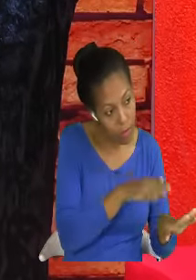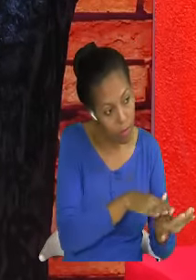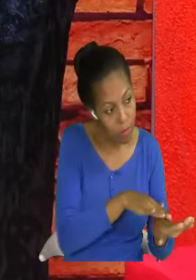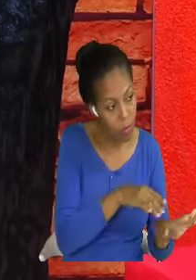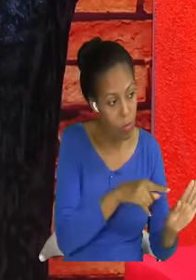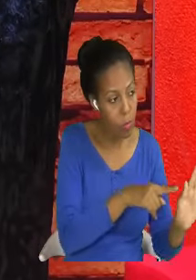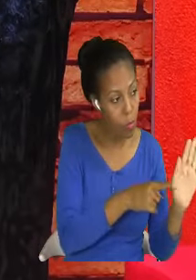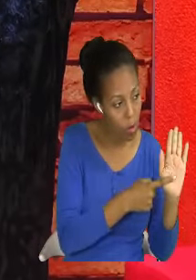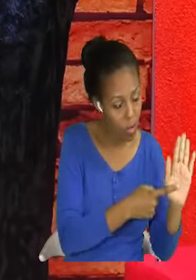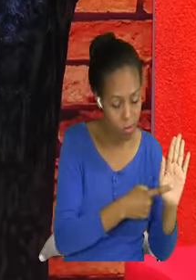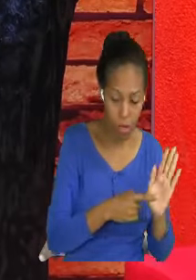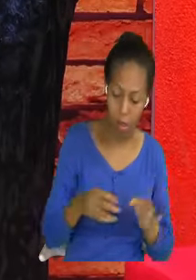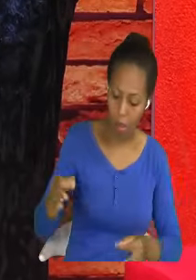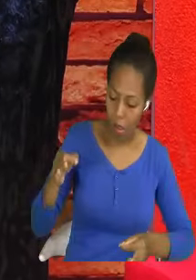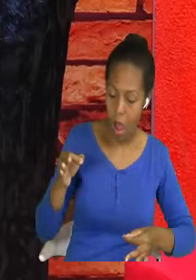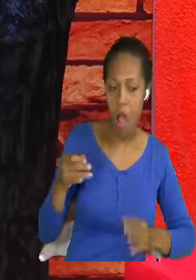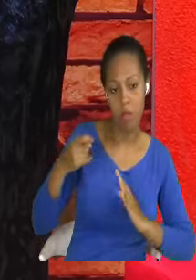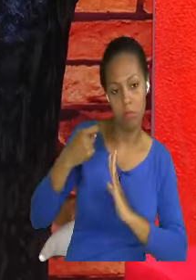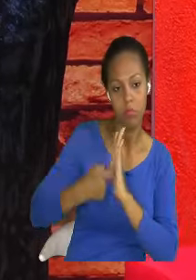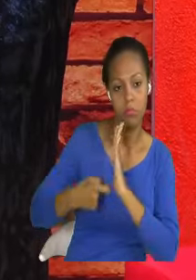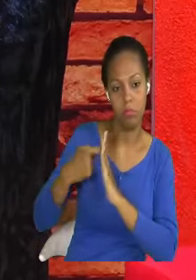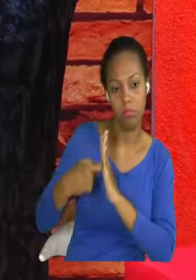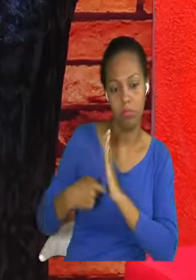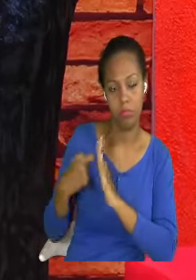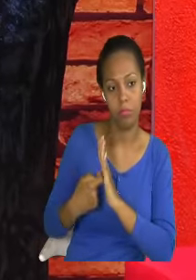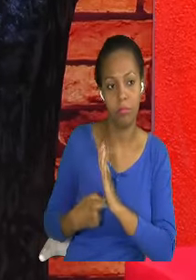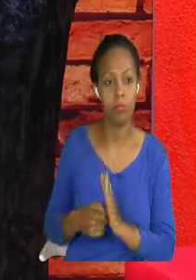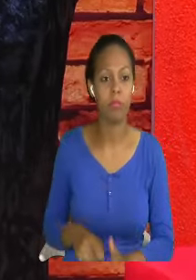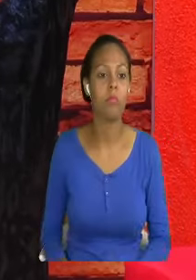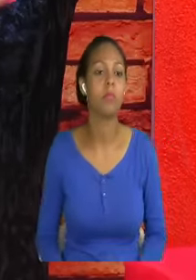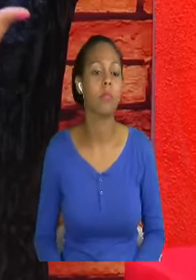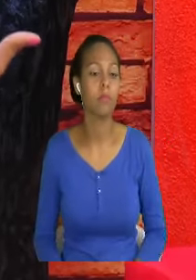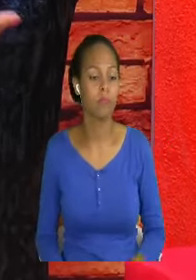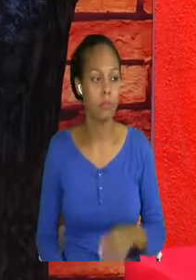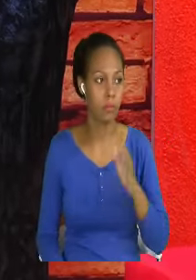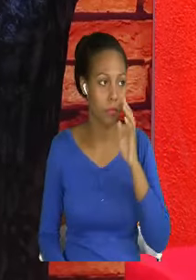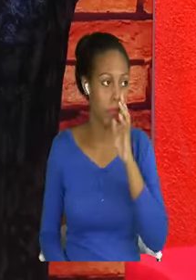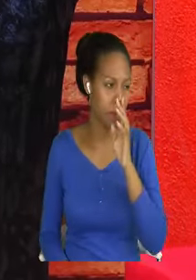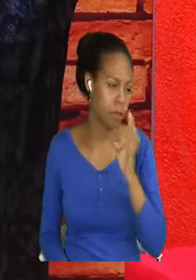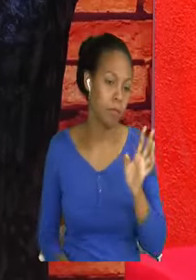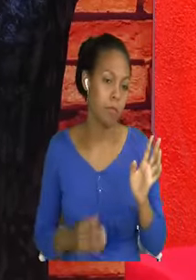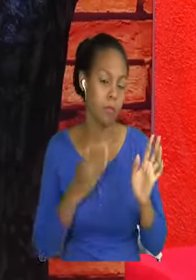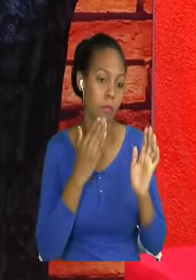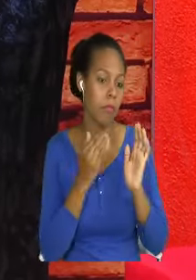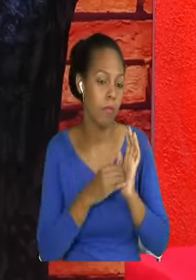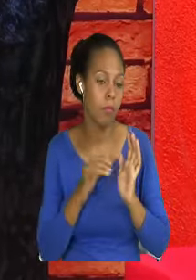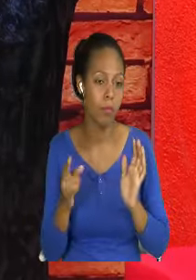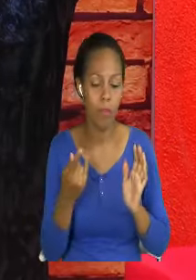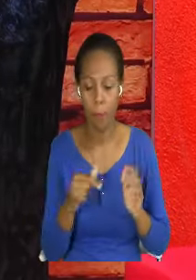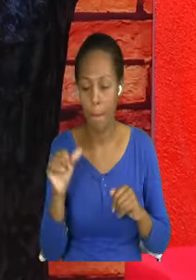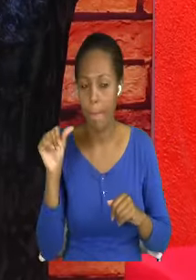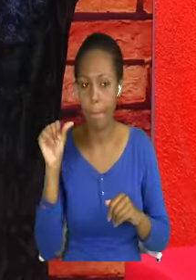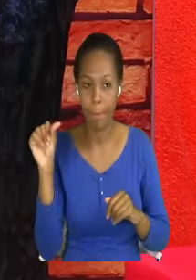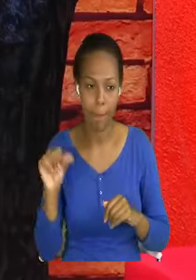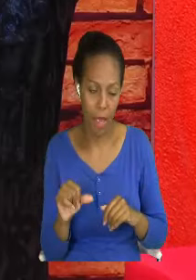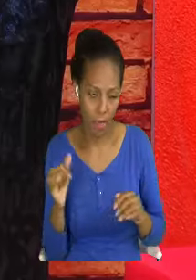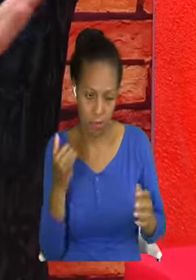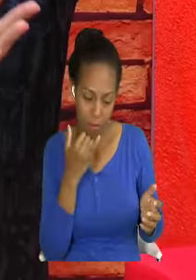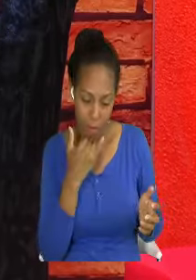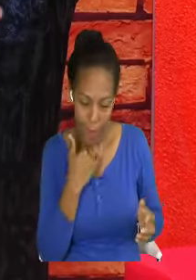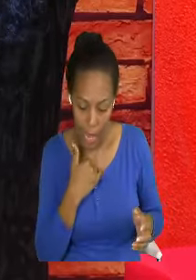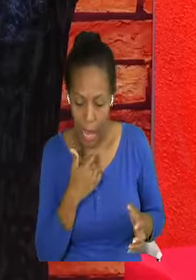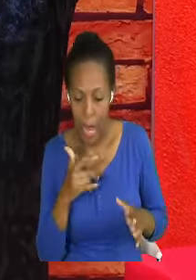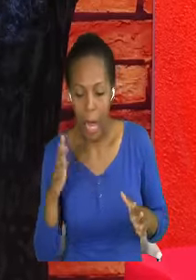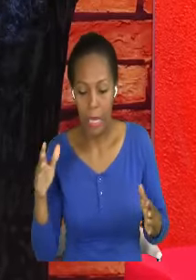sea corregido. Ahora bien, si el error no está dentro de los, digamos, lo que les acabé de decir, sino que es un